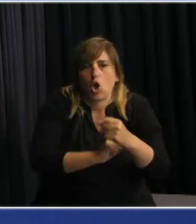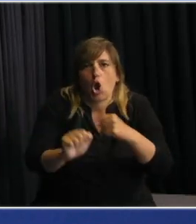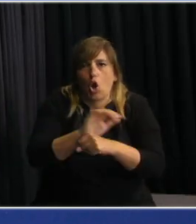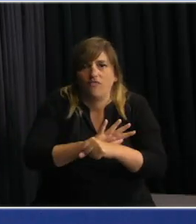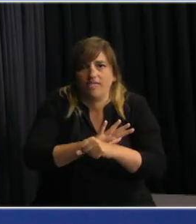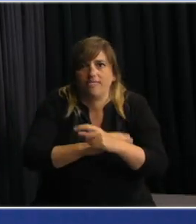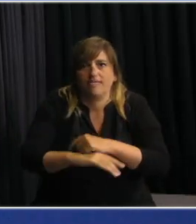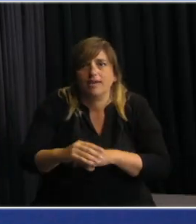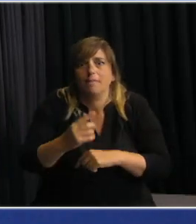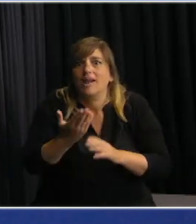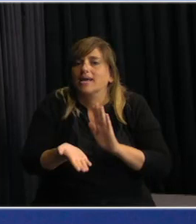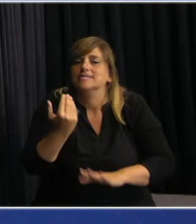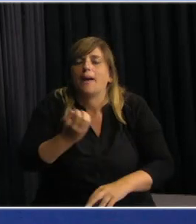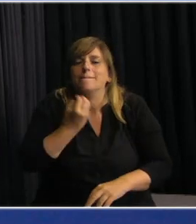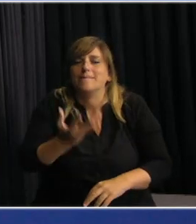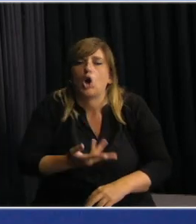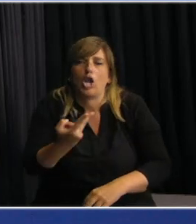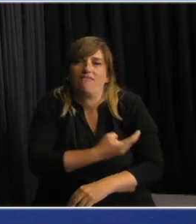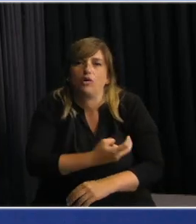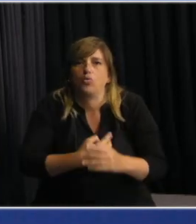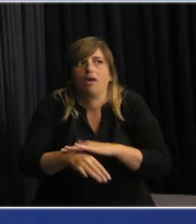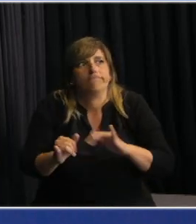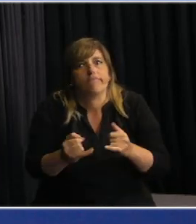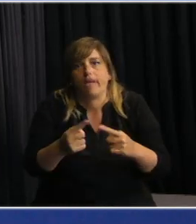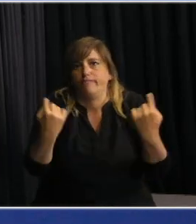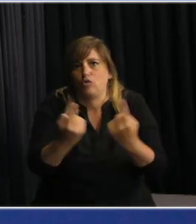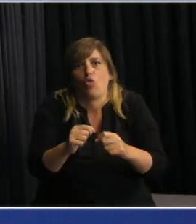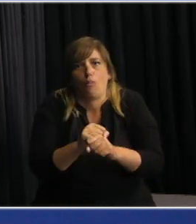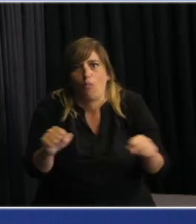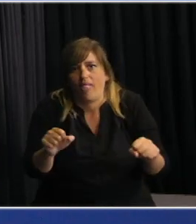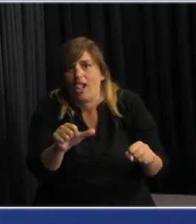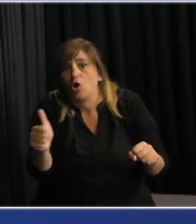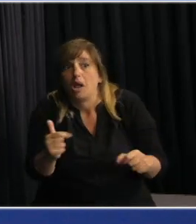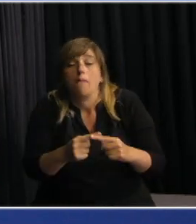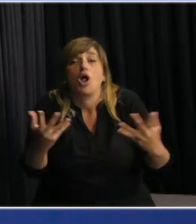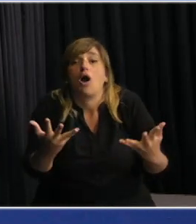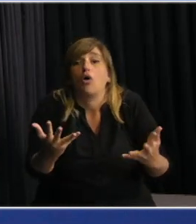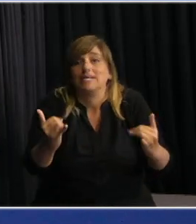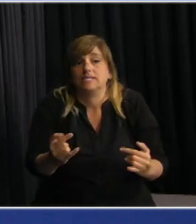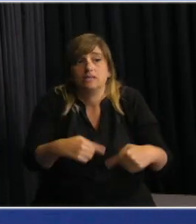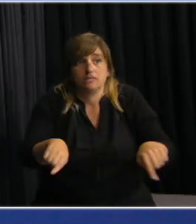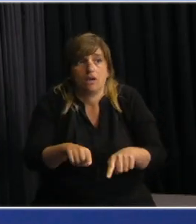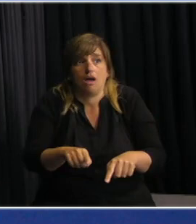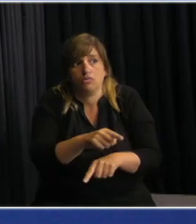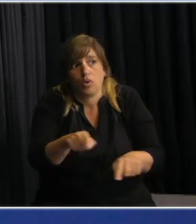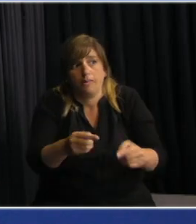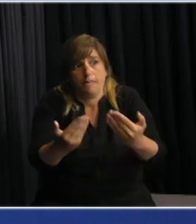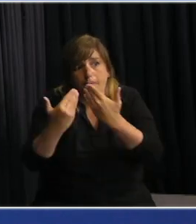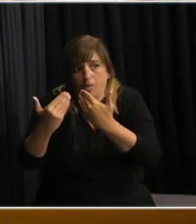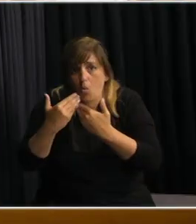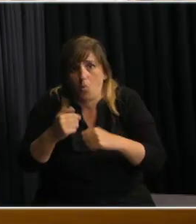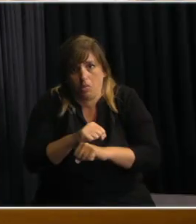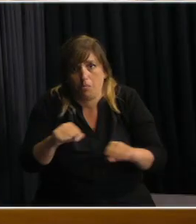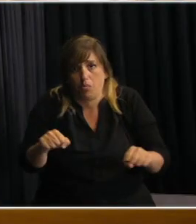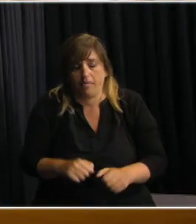y así inmunizar lo antes posible. Por el momento es lo que tengo para informar y, como siempre, quedamos abiertos a sus preguntas.